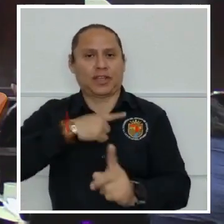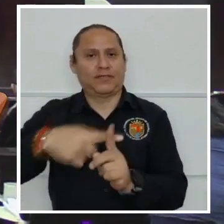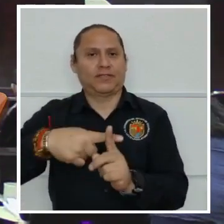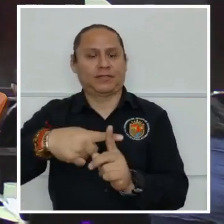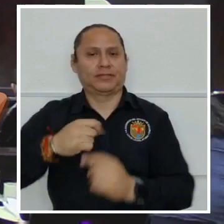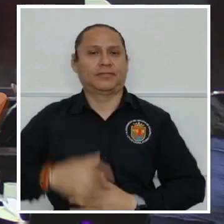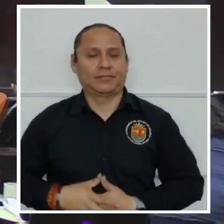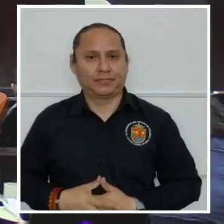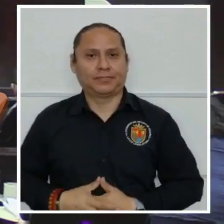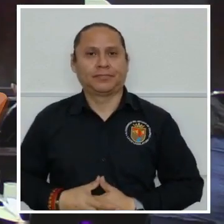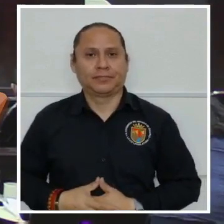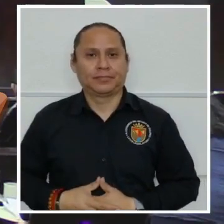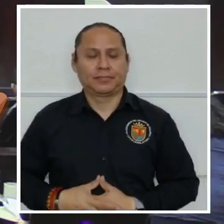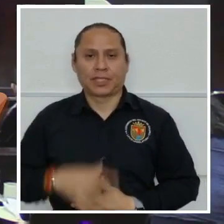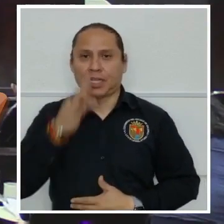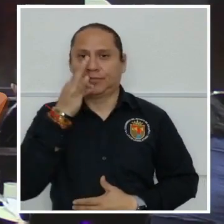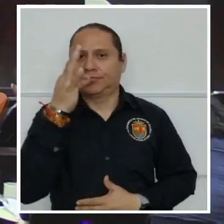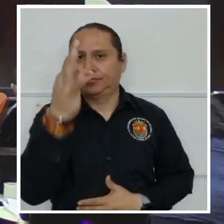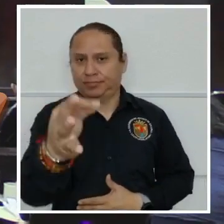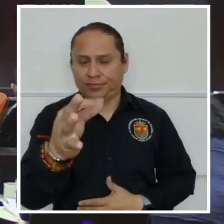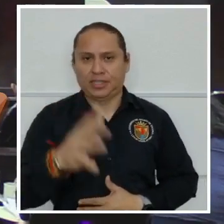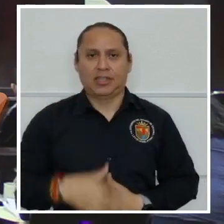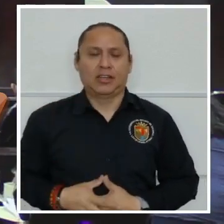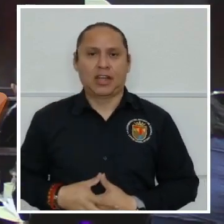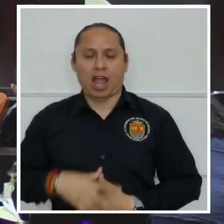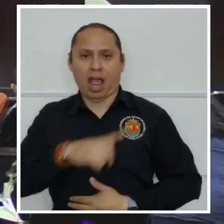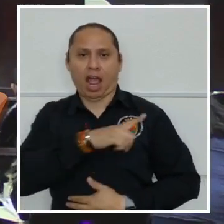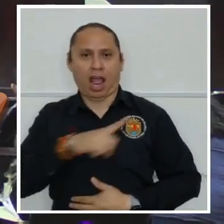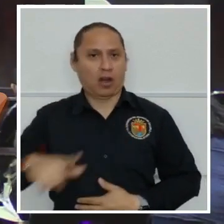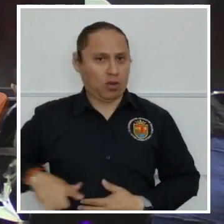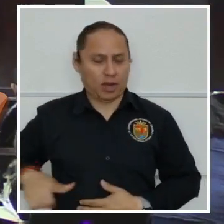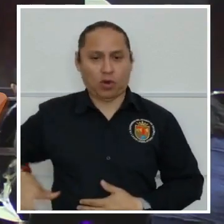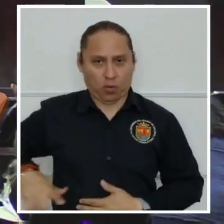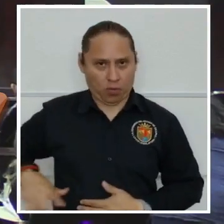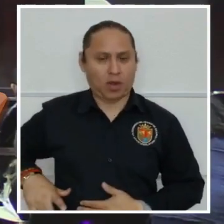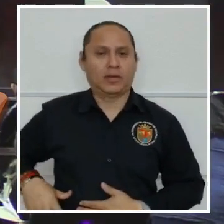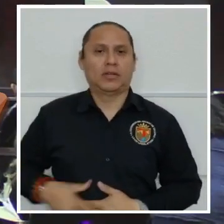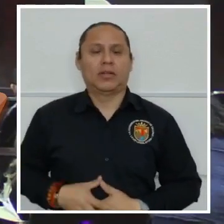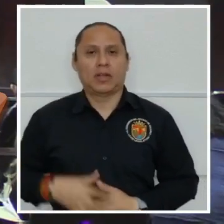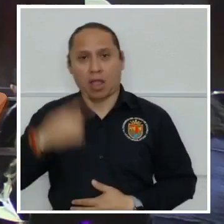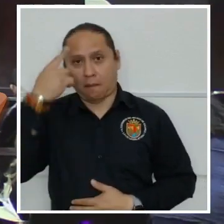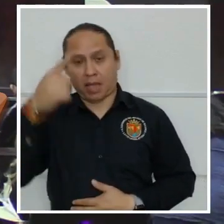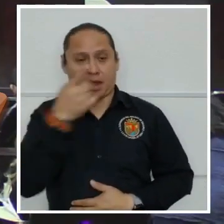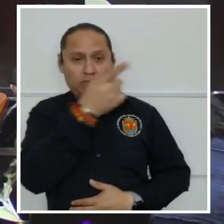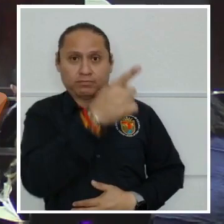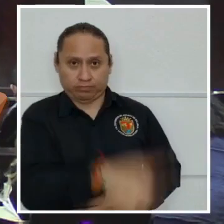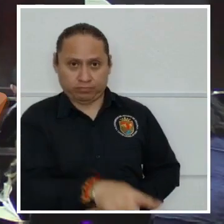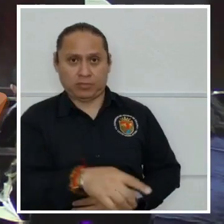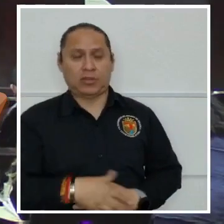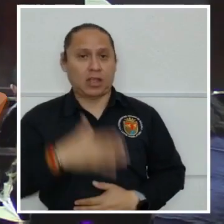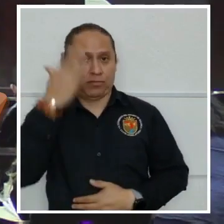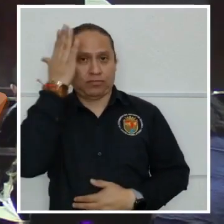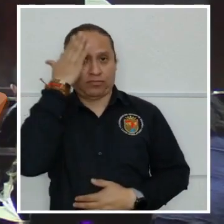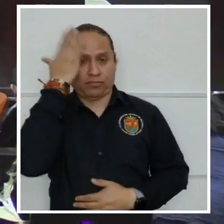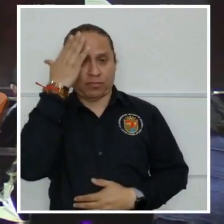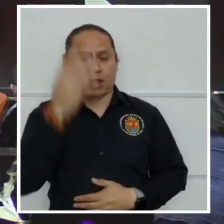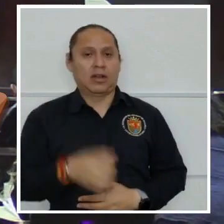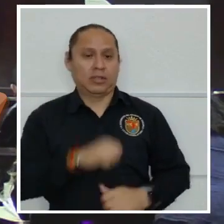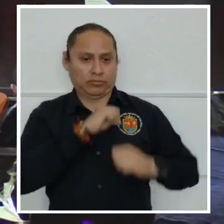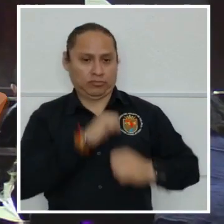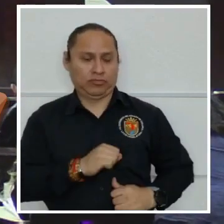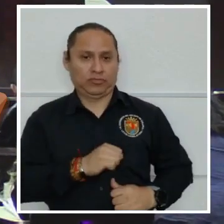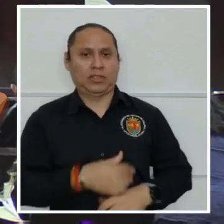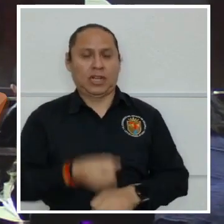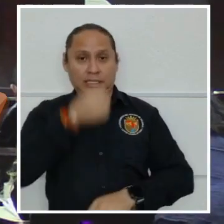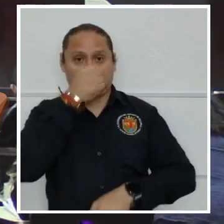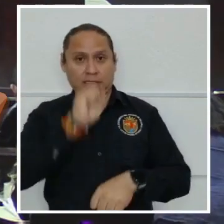favor. Comuníquese el presente acuerdo al gobernador del estado para que instruya a los titulares de la Secretaría de